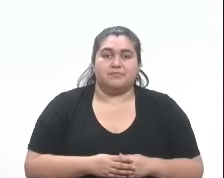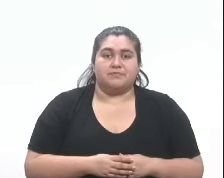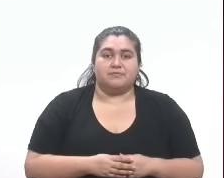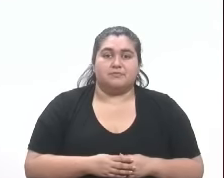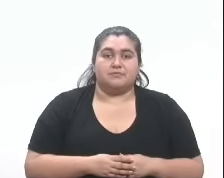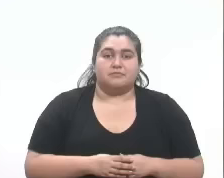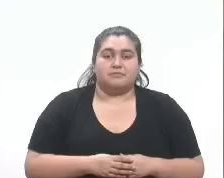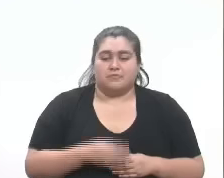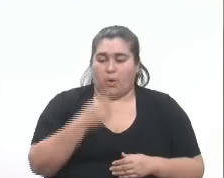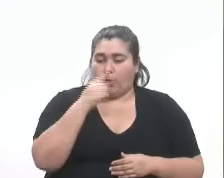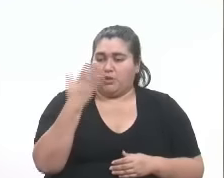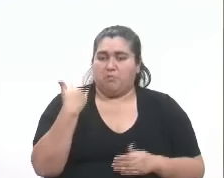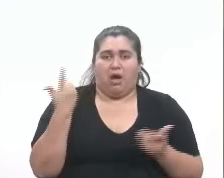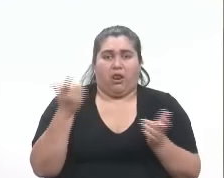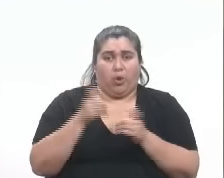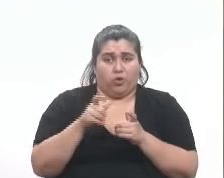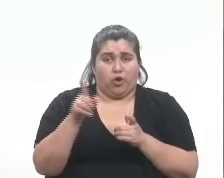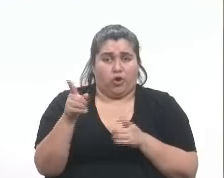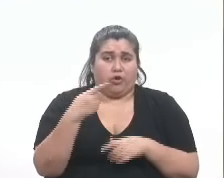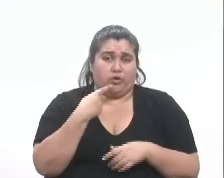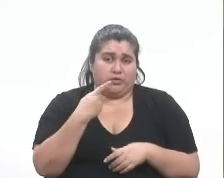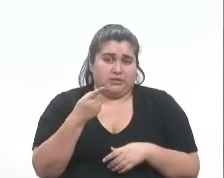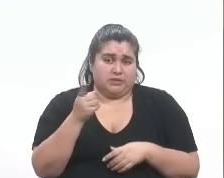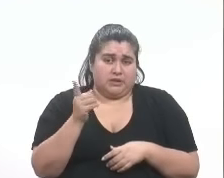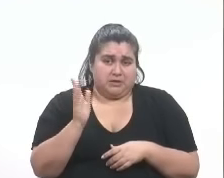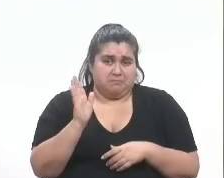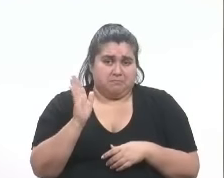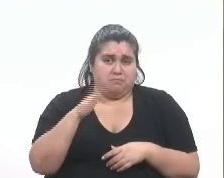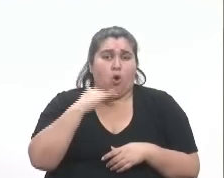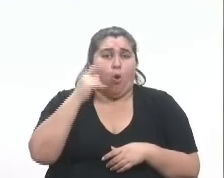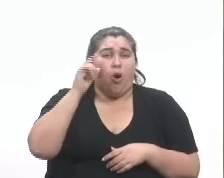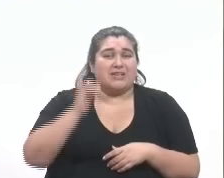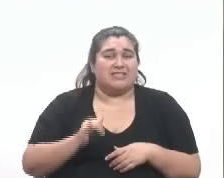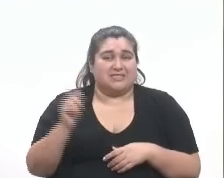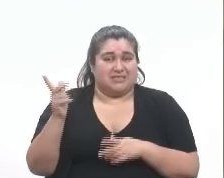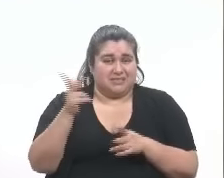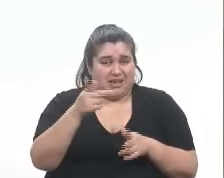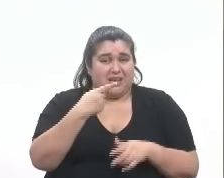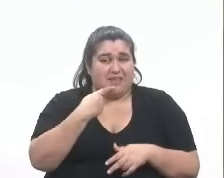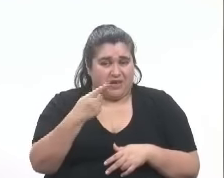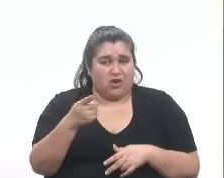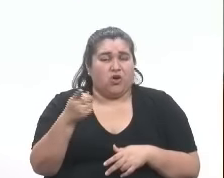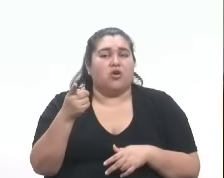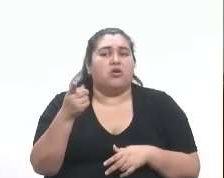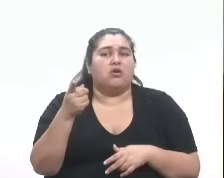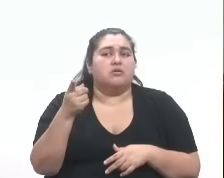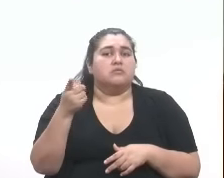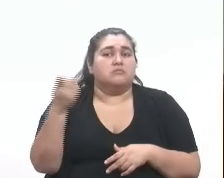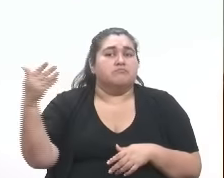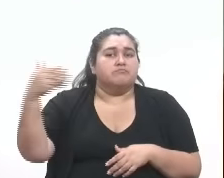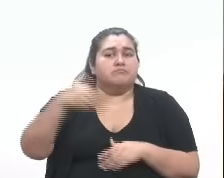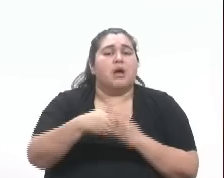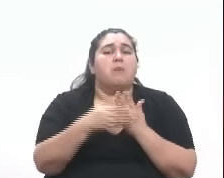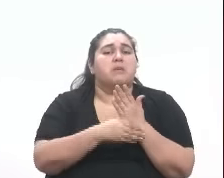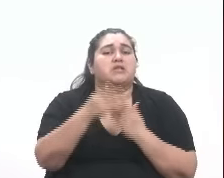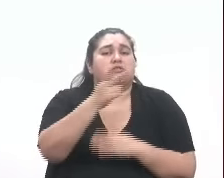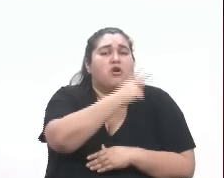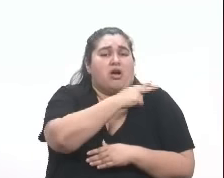la última reunión que tuvimos, no es cierto lo que dice el juez. Porque la última reunión que tuvimos, tuvimos la visita del jefe de gabinete,